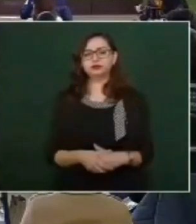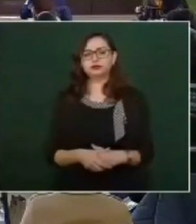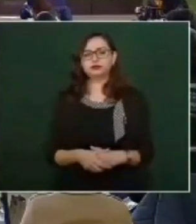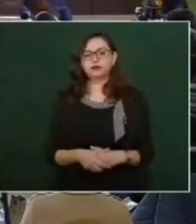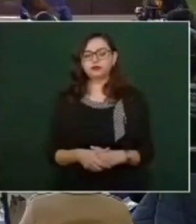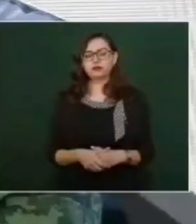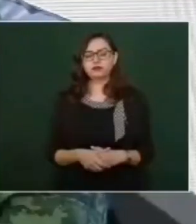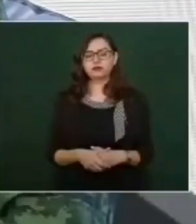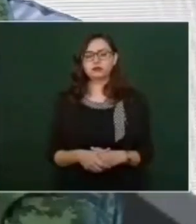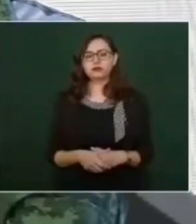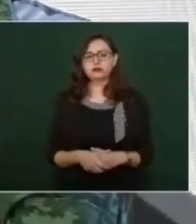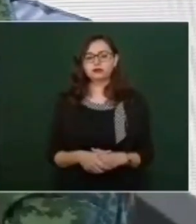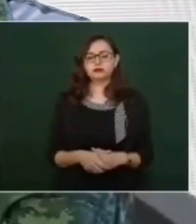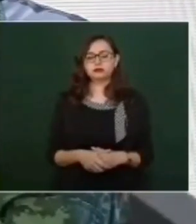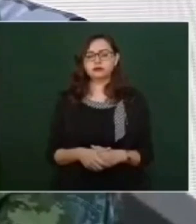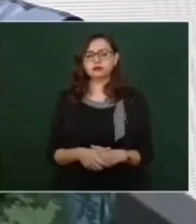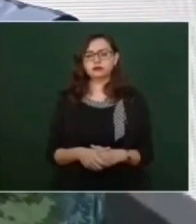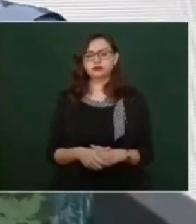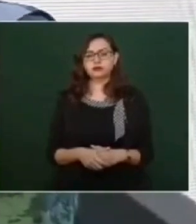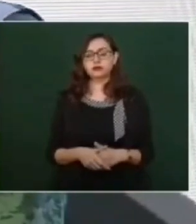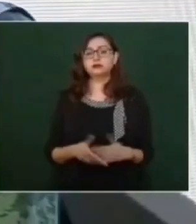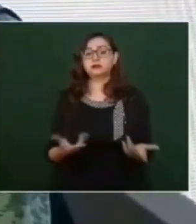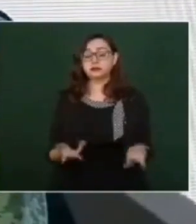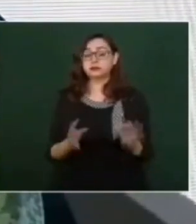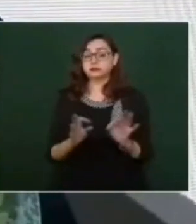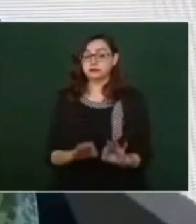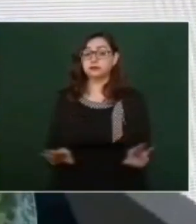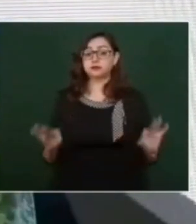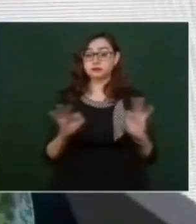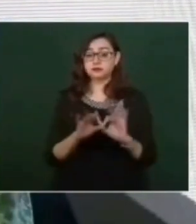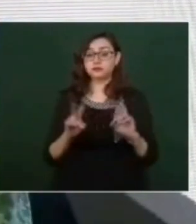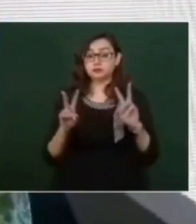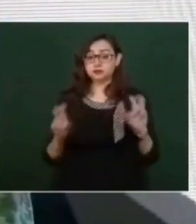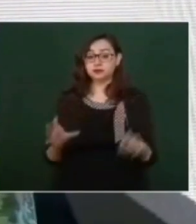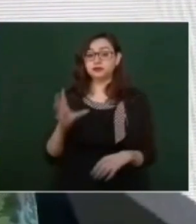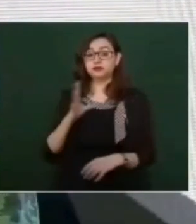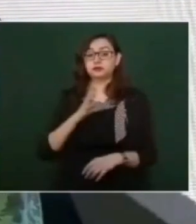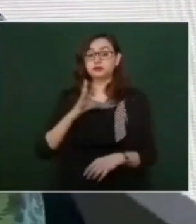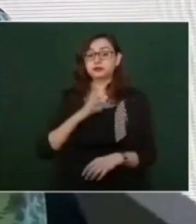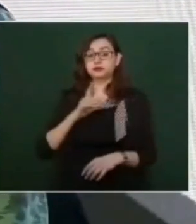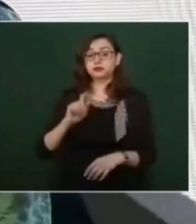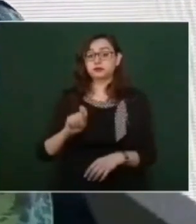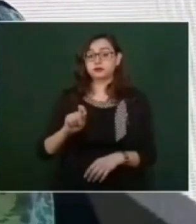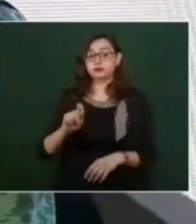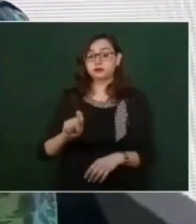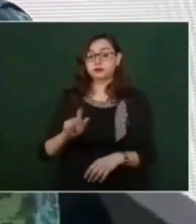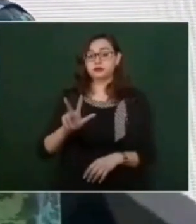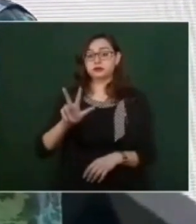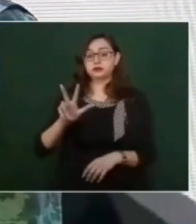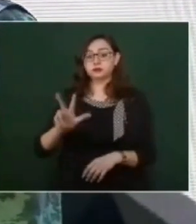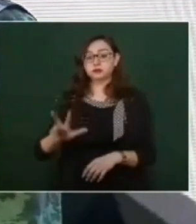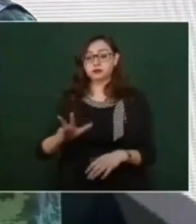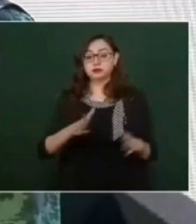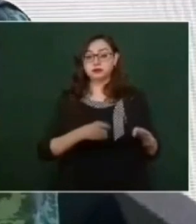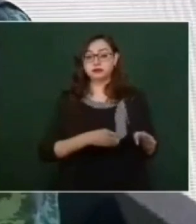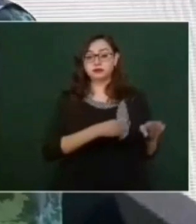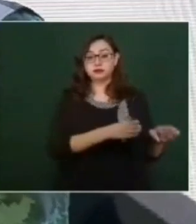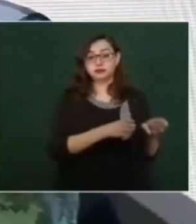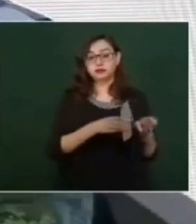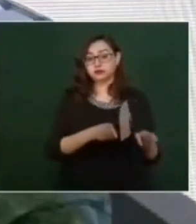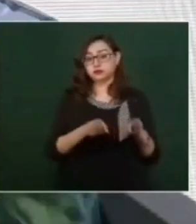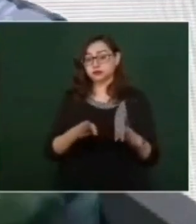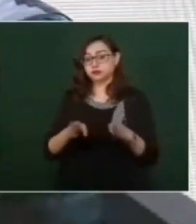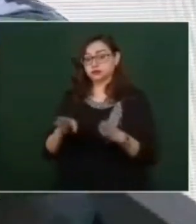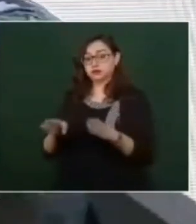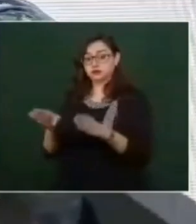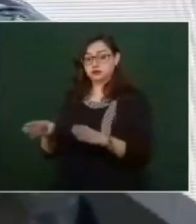que dispone esta infraestructura. No es cosa menor. Tenemos 28 posiciones a plataforma con contacto,